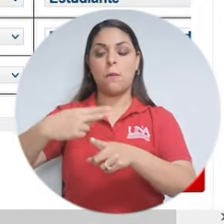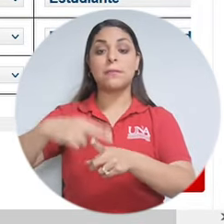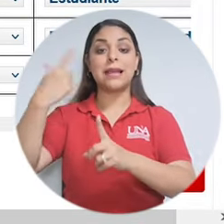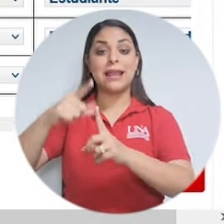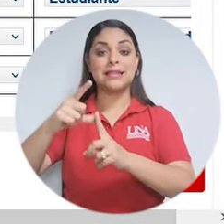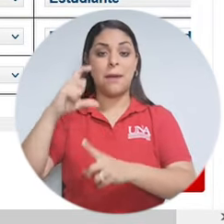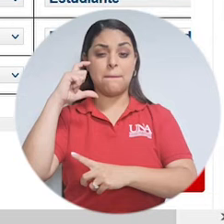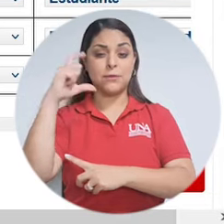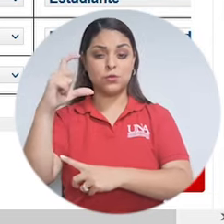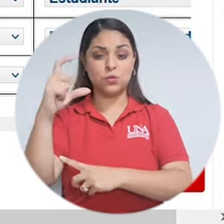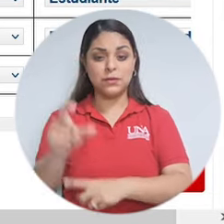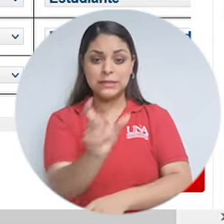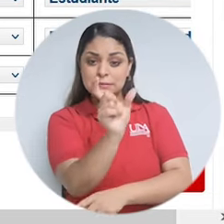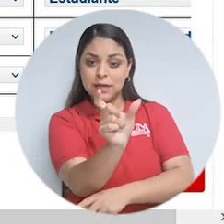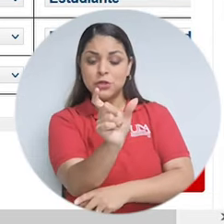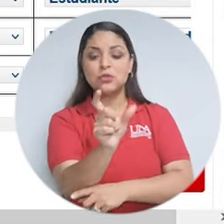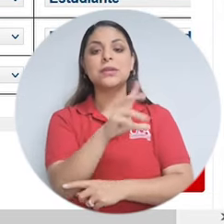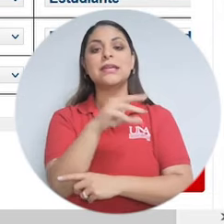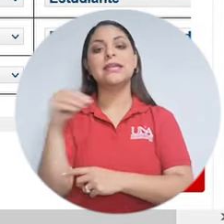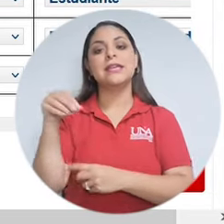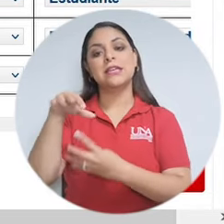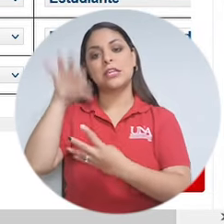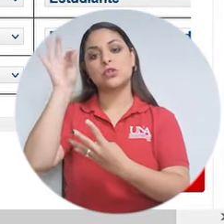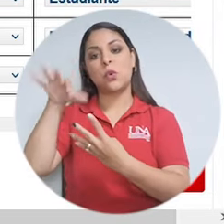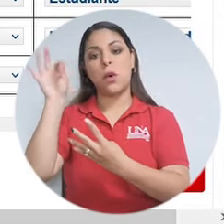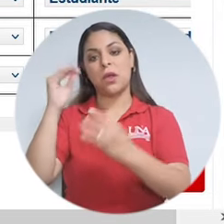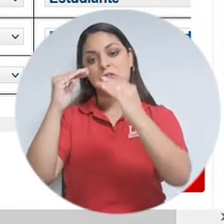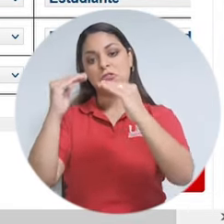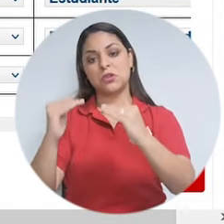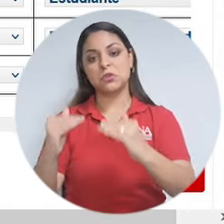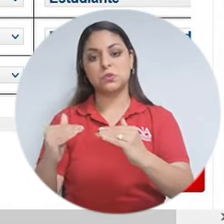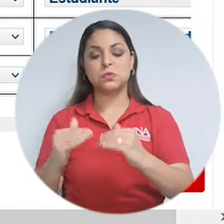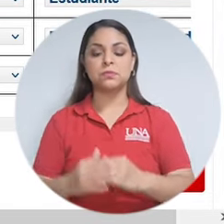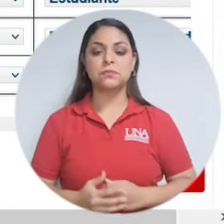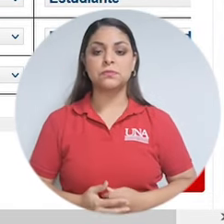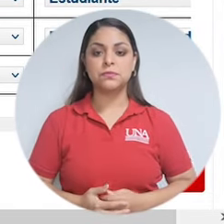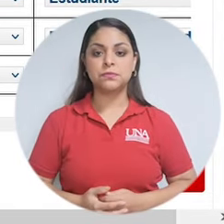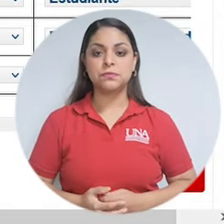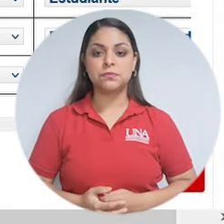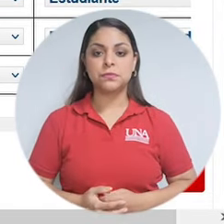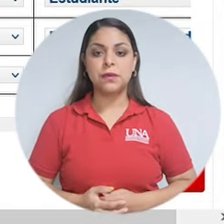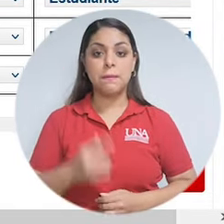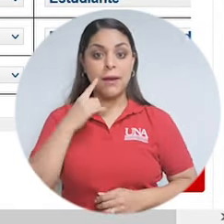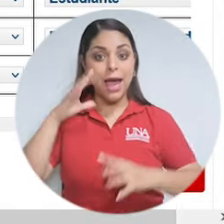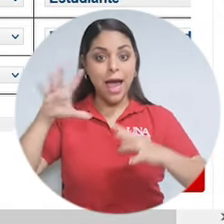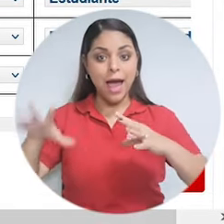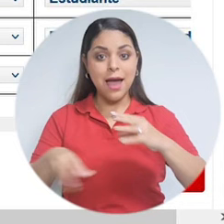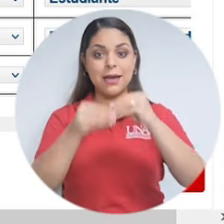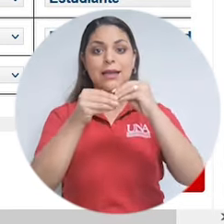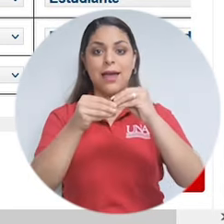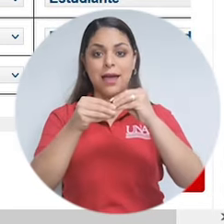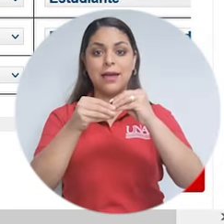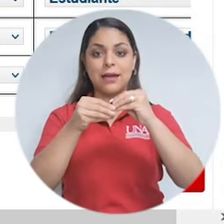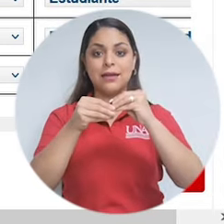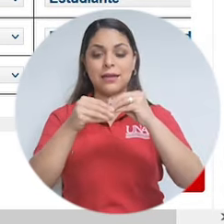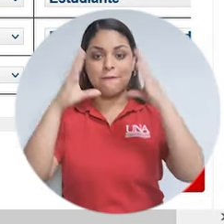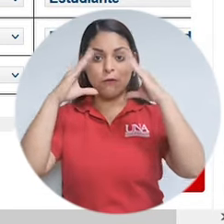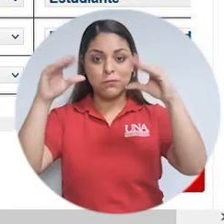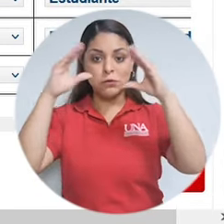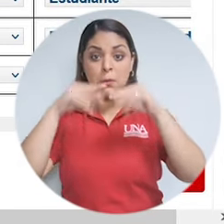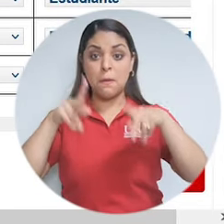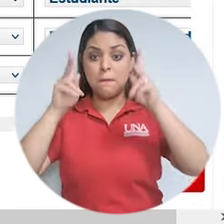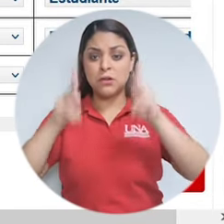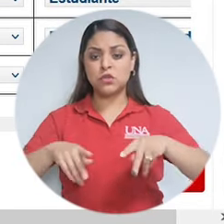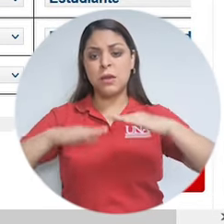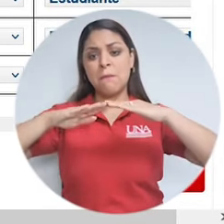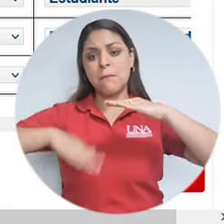espacio correspondiente y seleccione el resto de los campos. Para agregar los datos de las personas menores